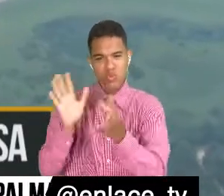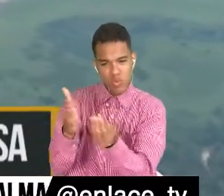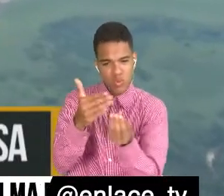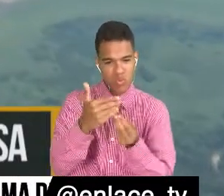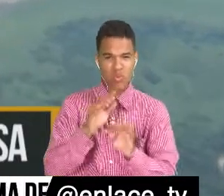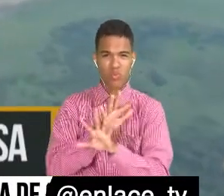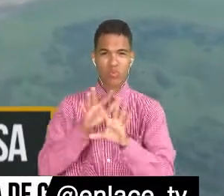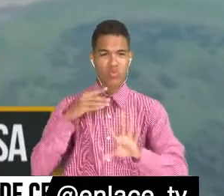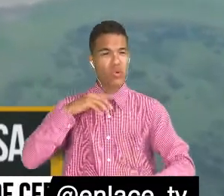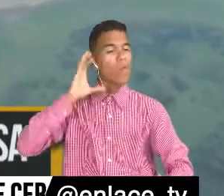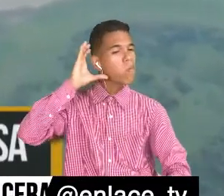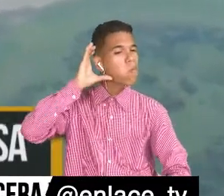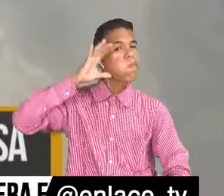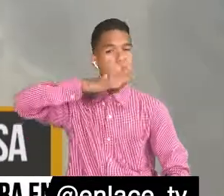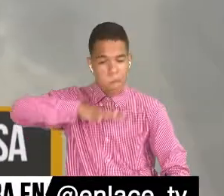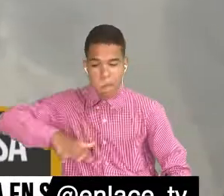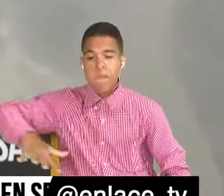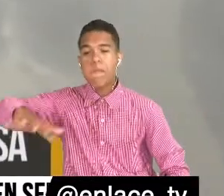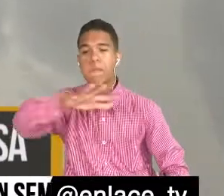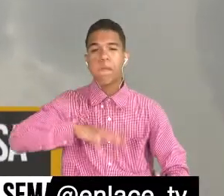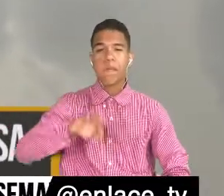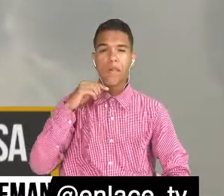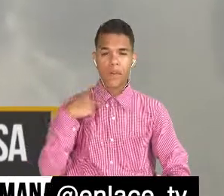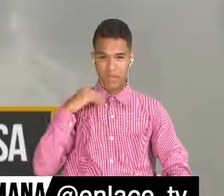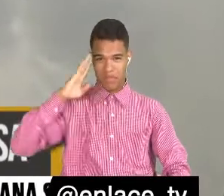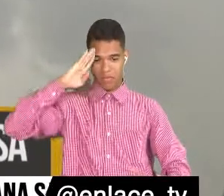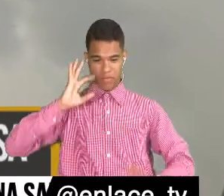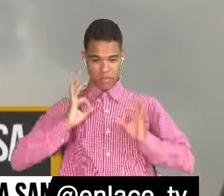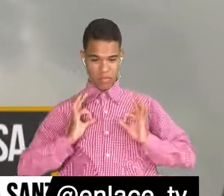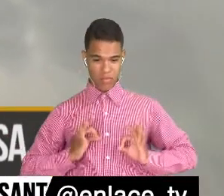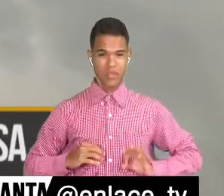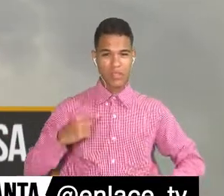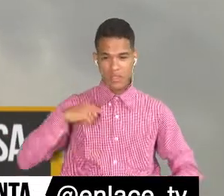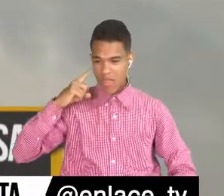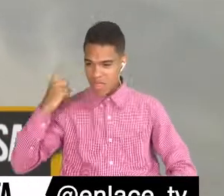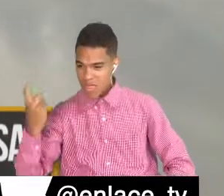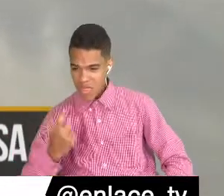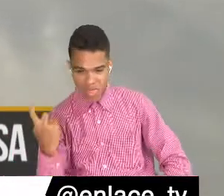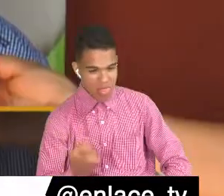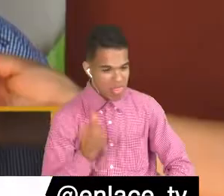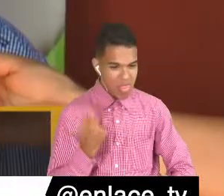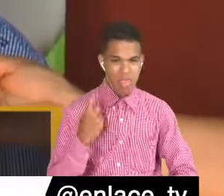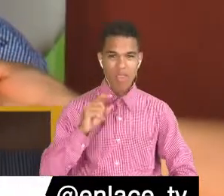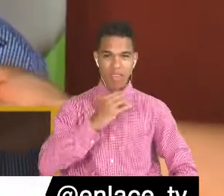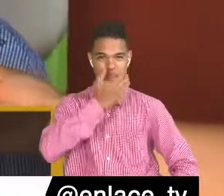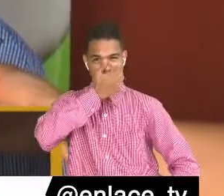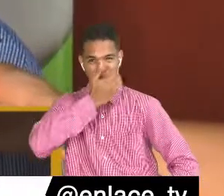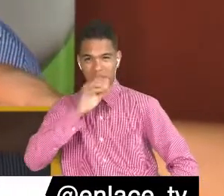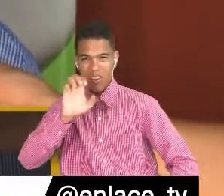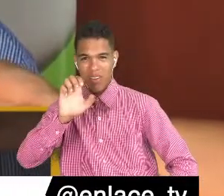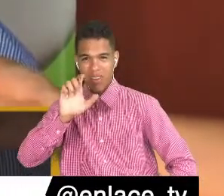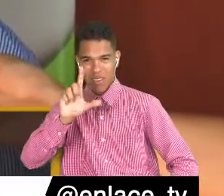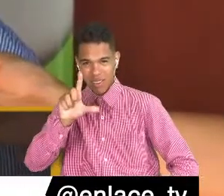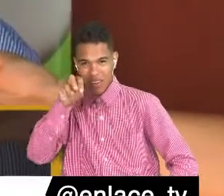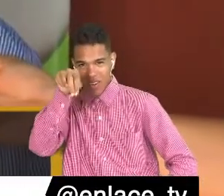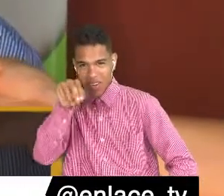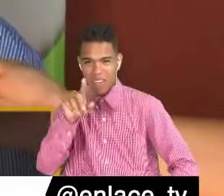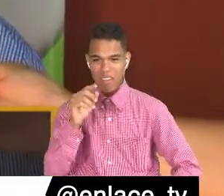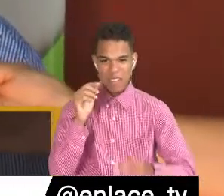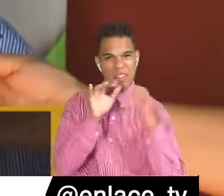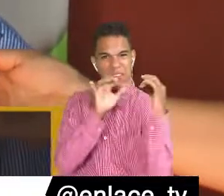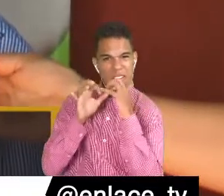vienen adelantando operativos para dar con el paradero de miembros del Ejército Nacional ELN. Lo que se tiene entendido es que en las zonas, en operativos